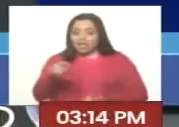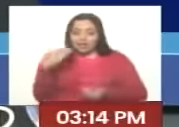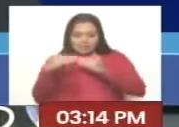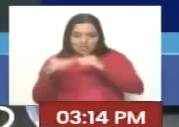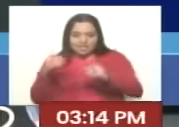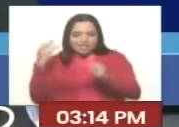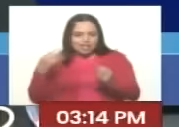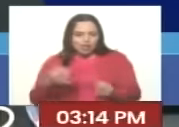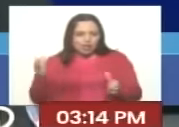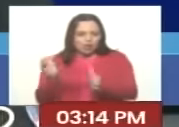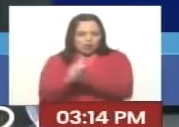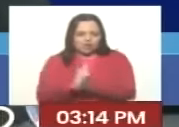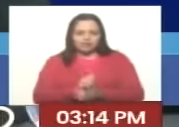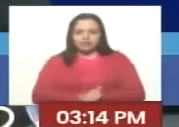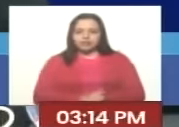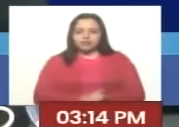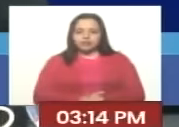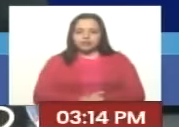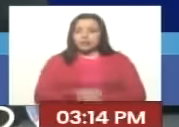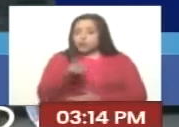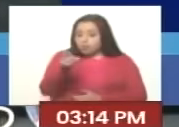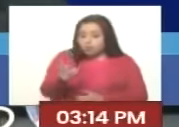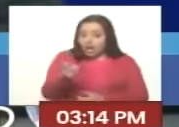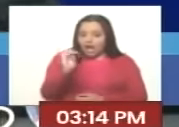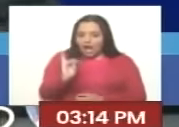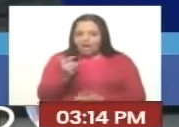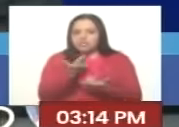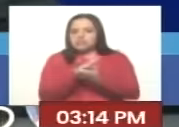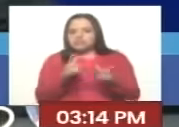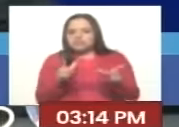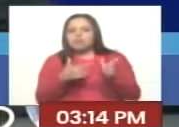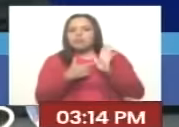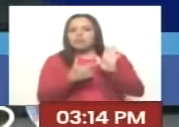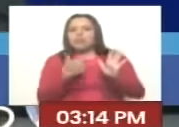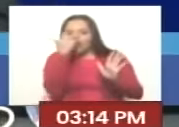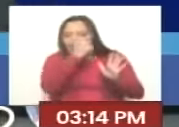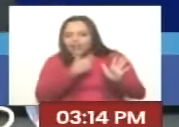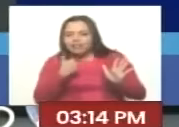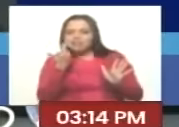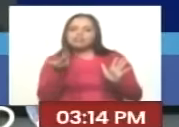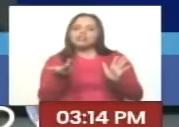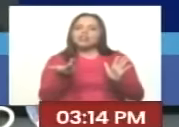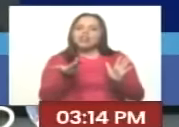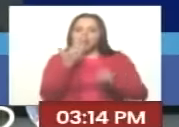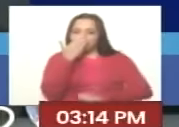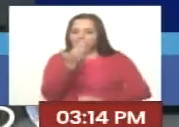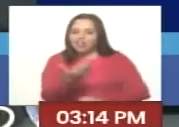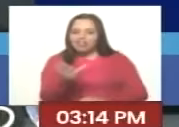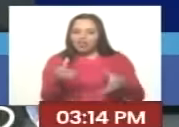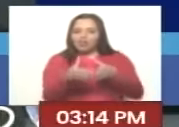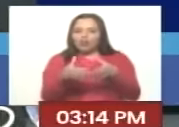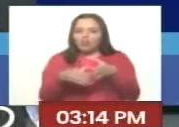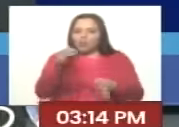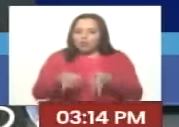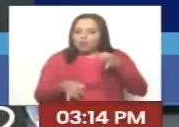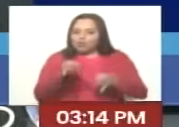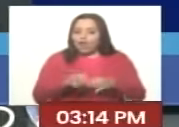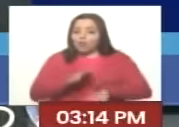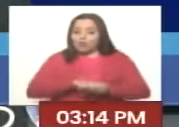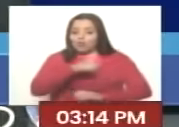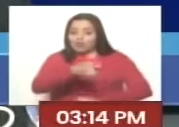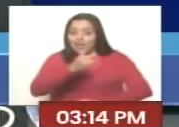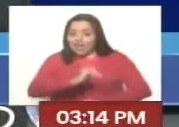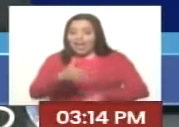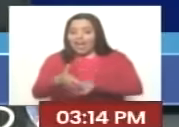llegar. Si usted es inocente, muestre su inocencia ante los órganos competentes, porque usted ya tuvo